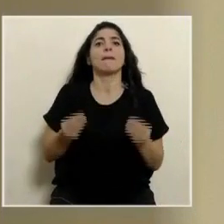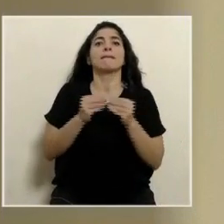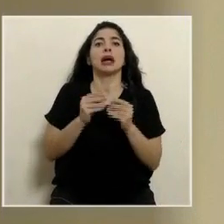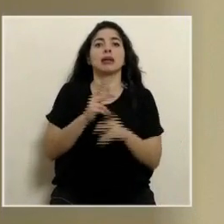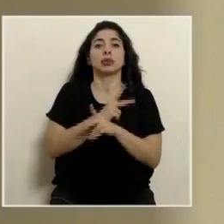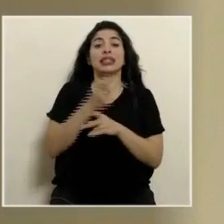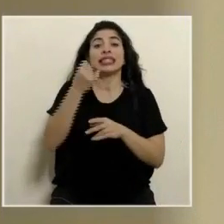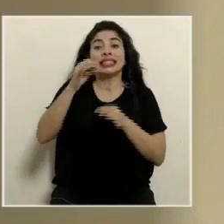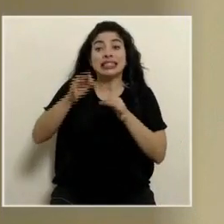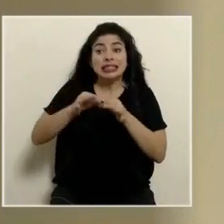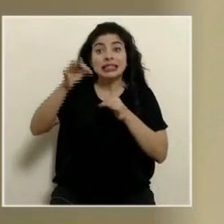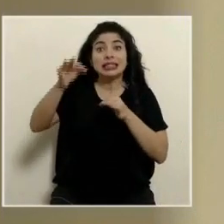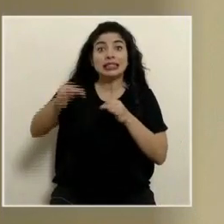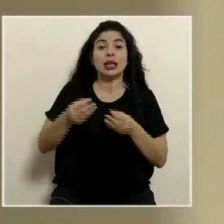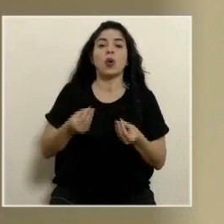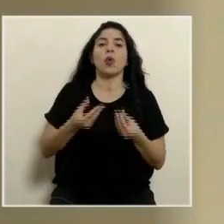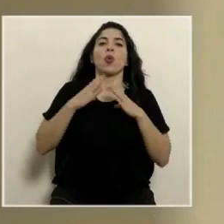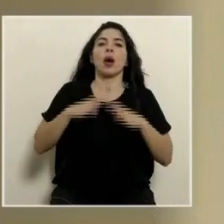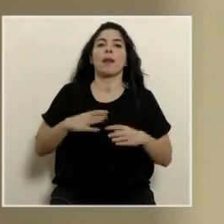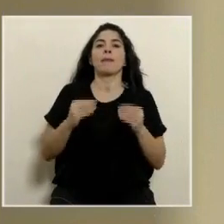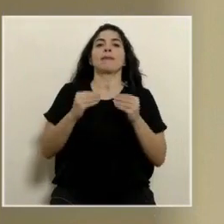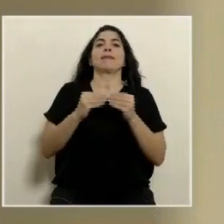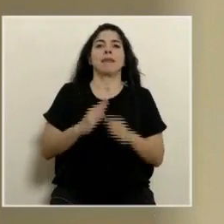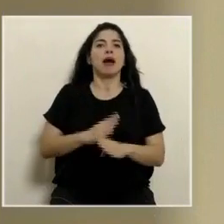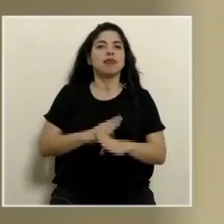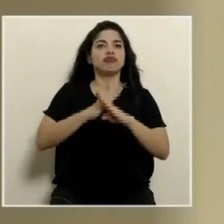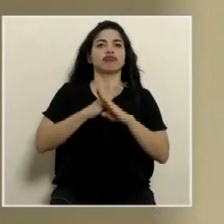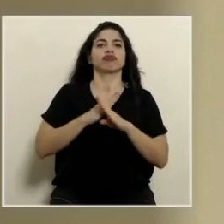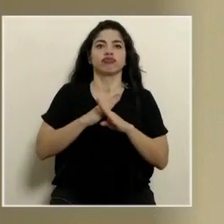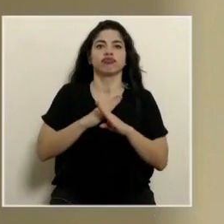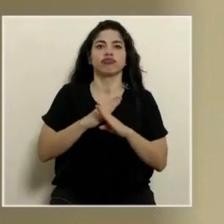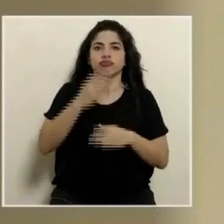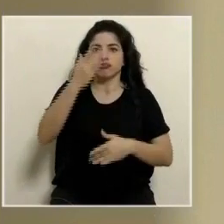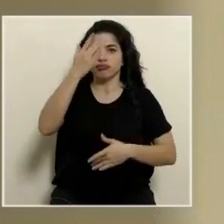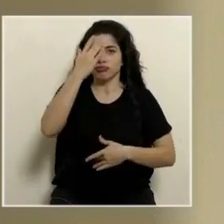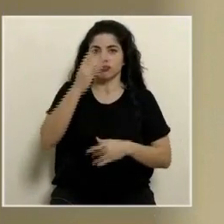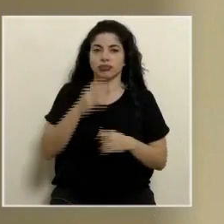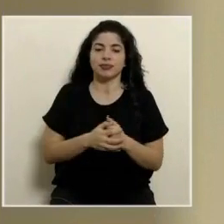el tiempo si se espacía de esta forma las dosis.